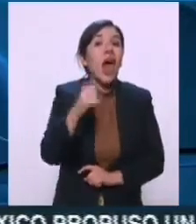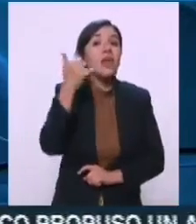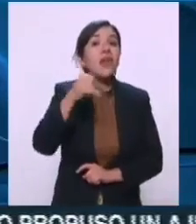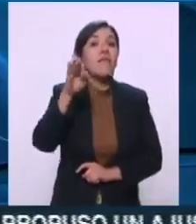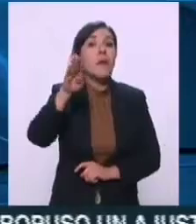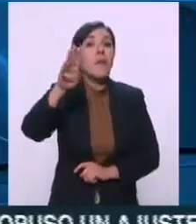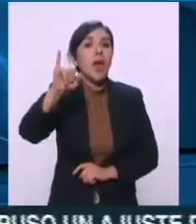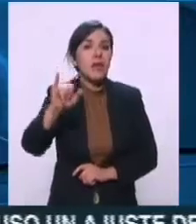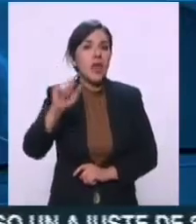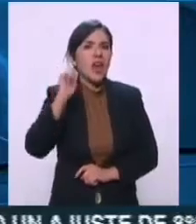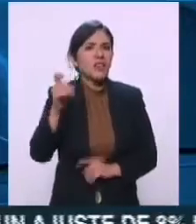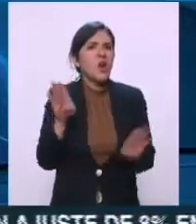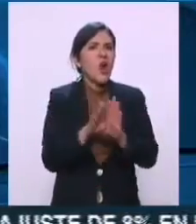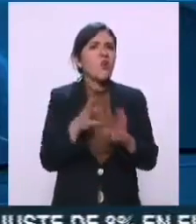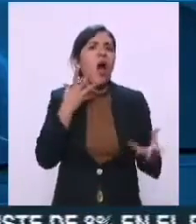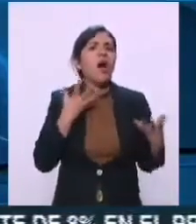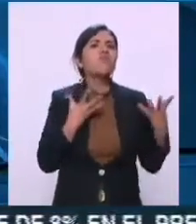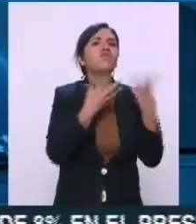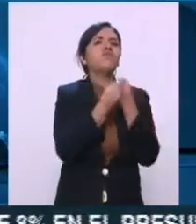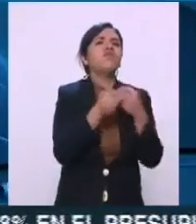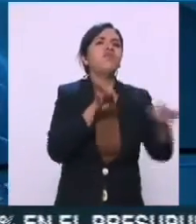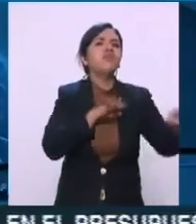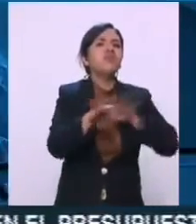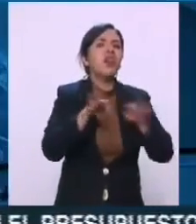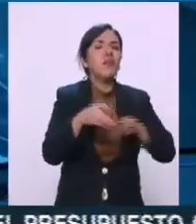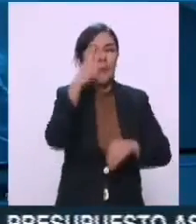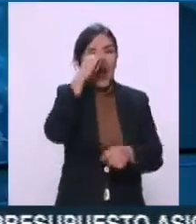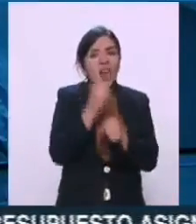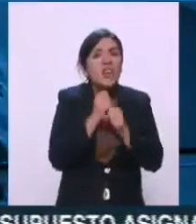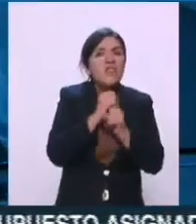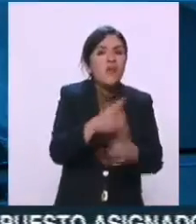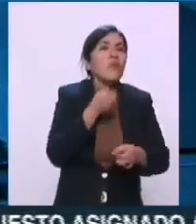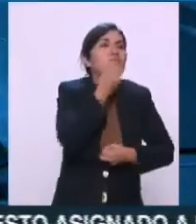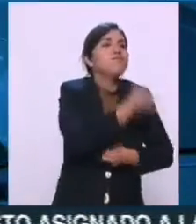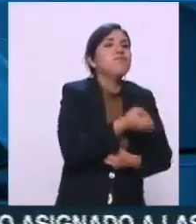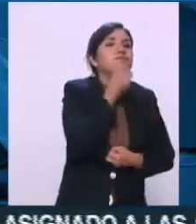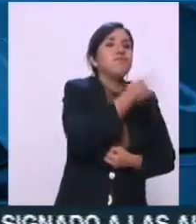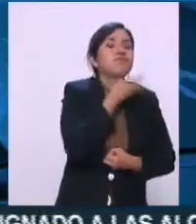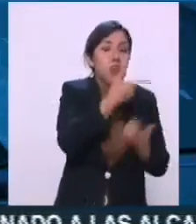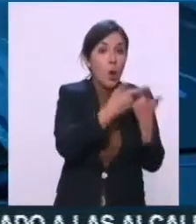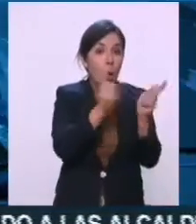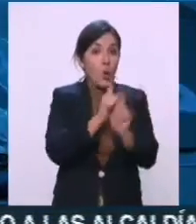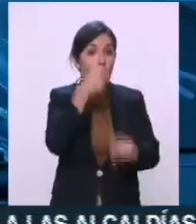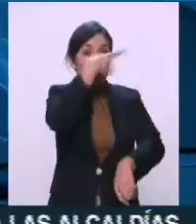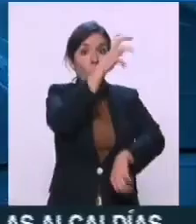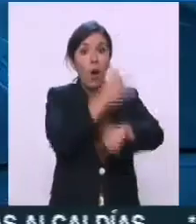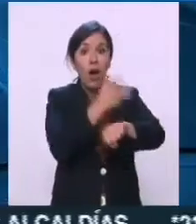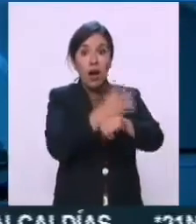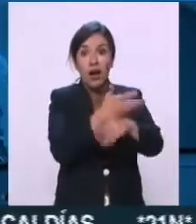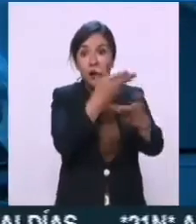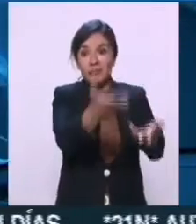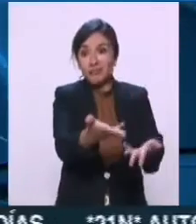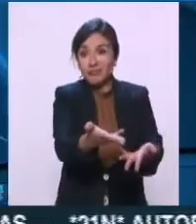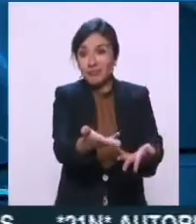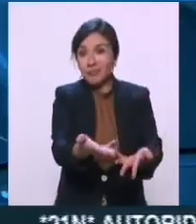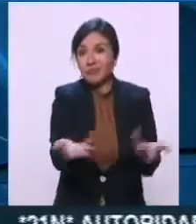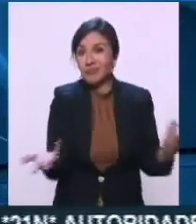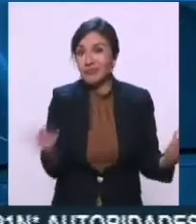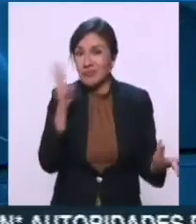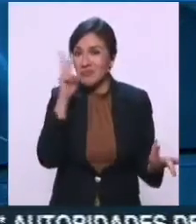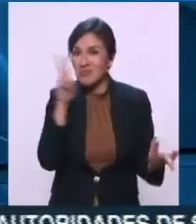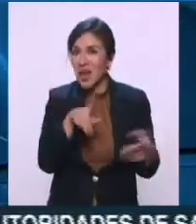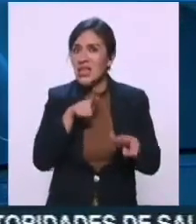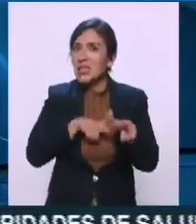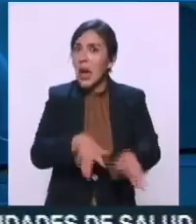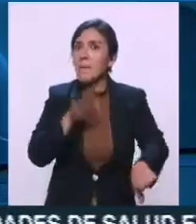FBI, bueno, no un agente, era un informante de estas corporaciones estadounidenses. Víctor Ronquillo, pues se